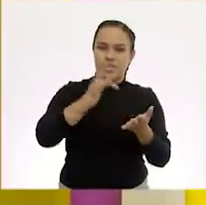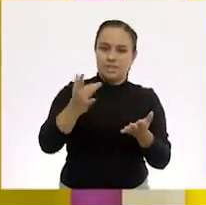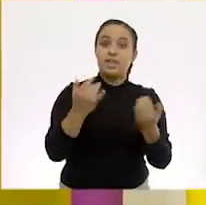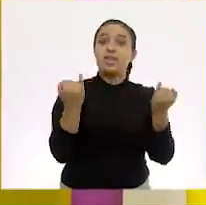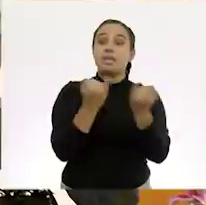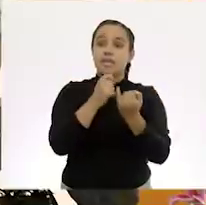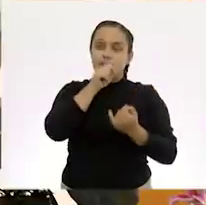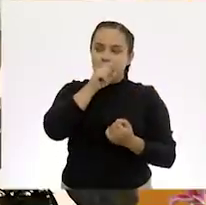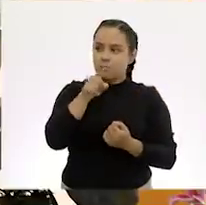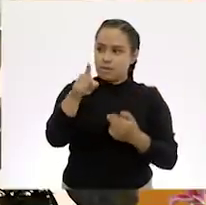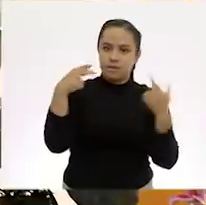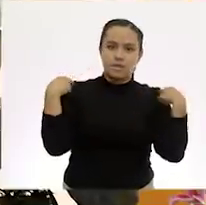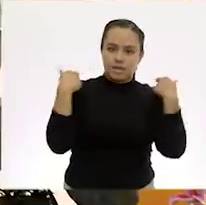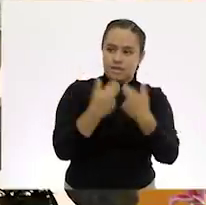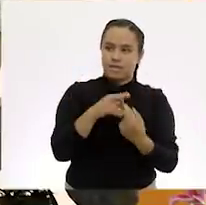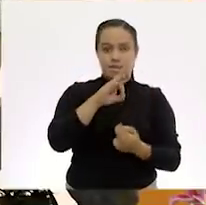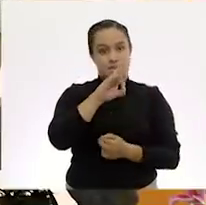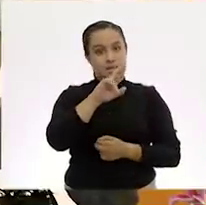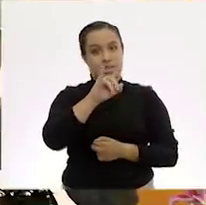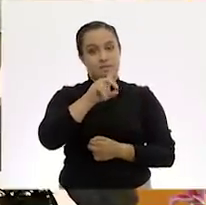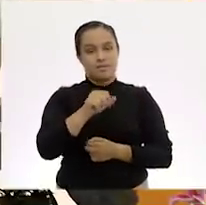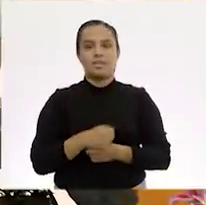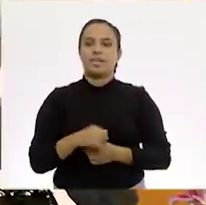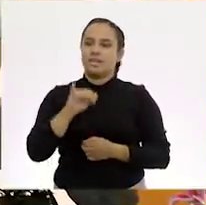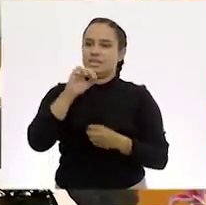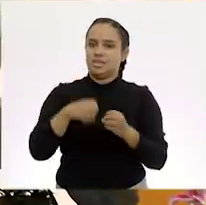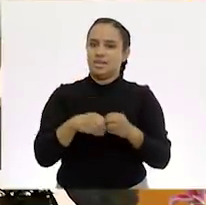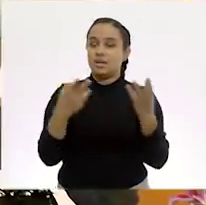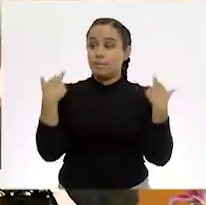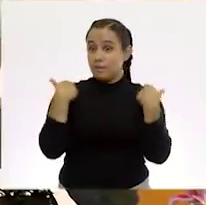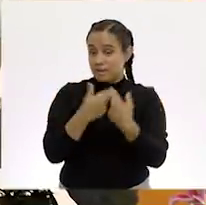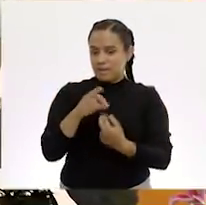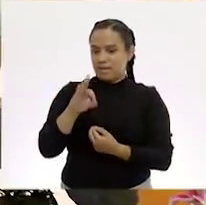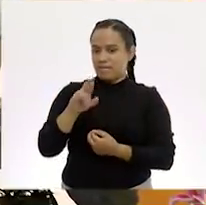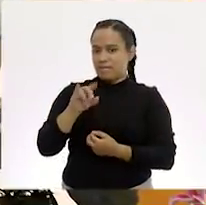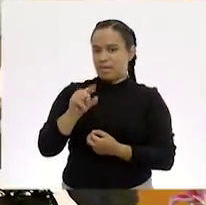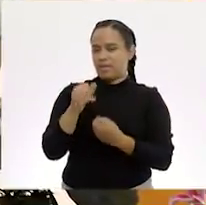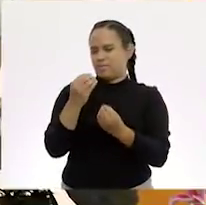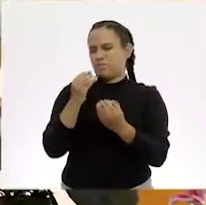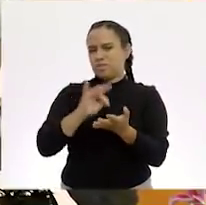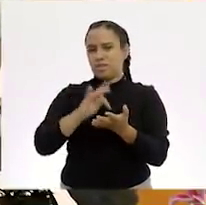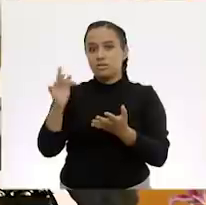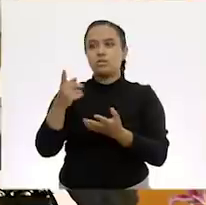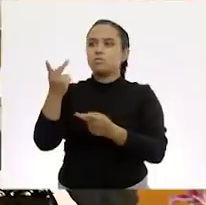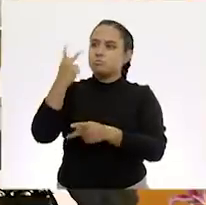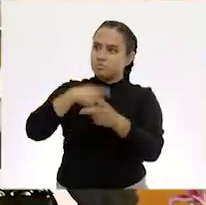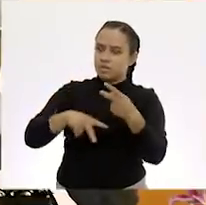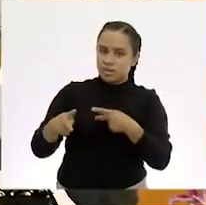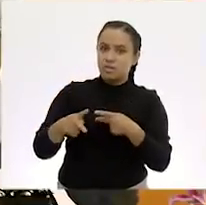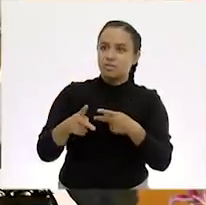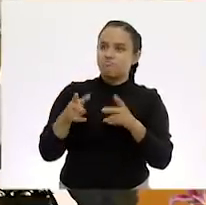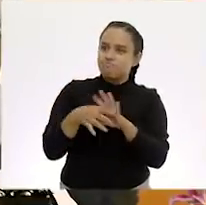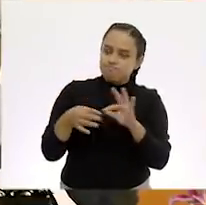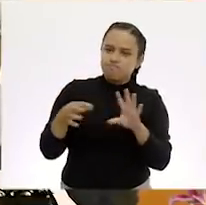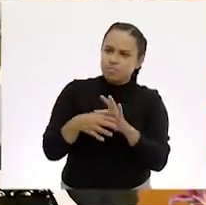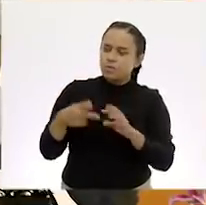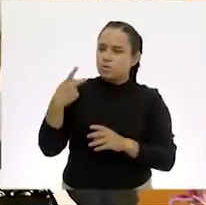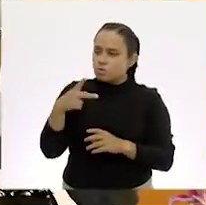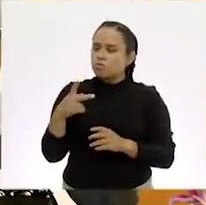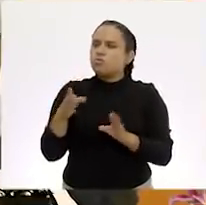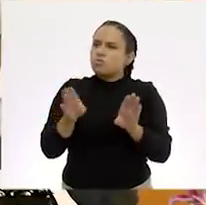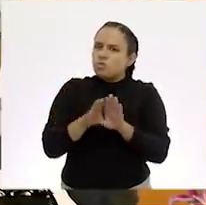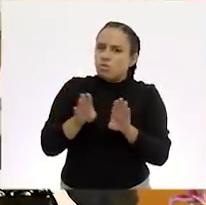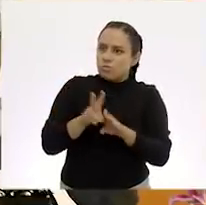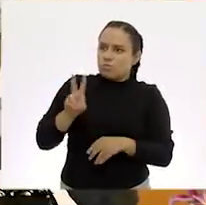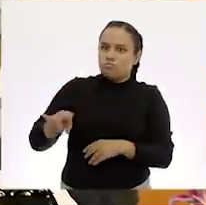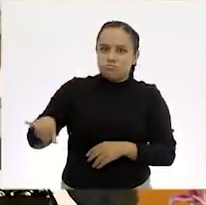supuesto también a la maestra Frida. Por supuesto, muchísimas gracias a la maestra Frida que pudo venir y platicar con nosotros sobre este proceso